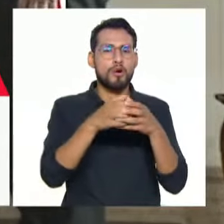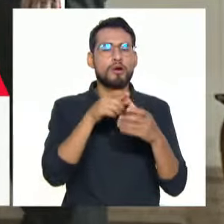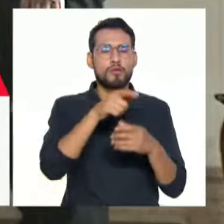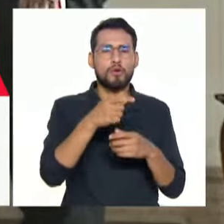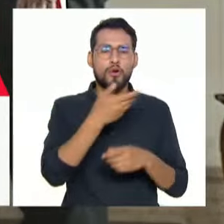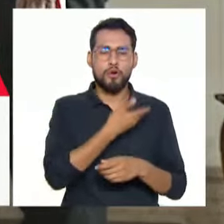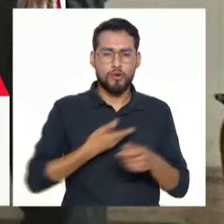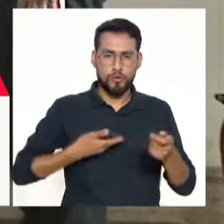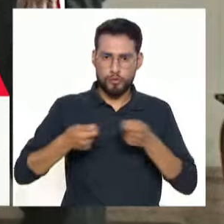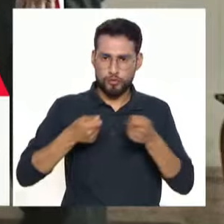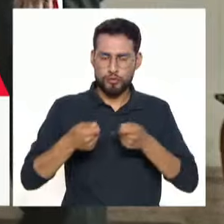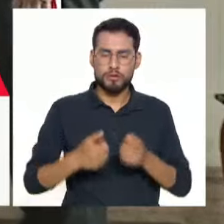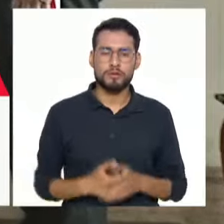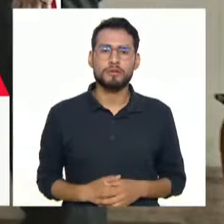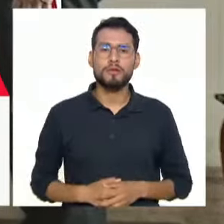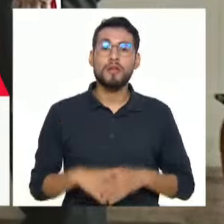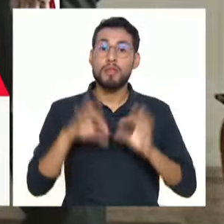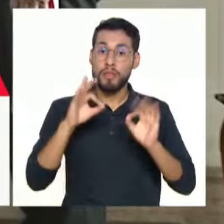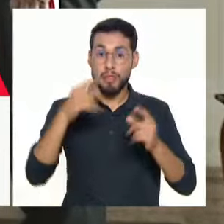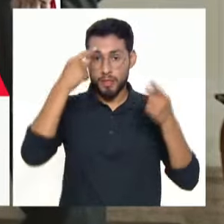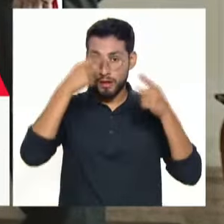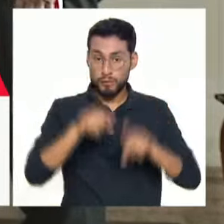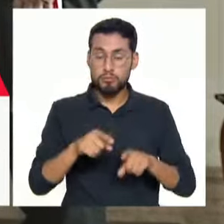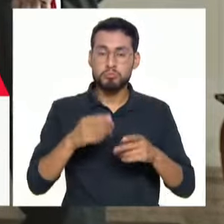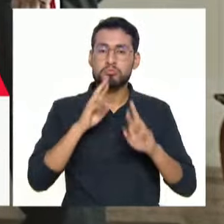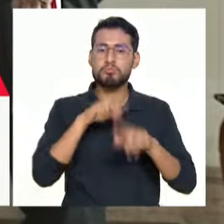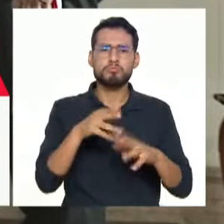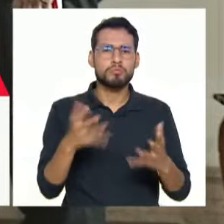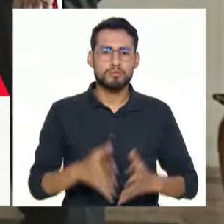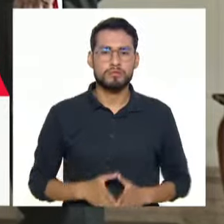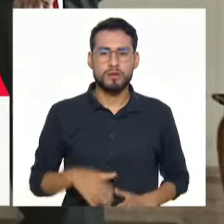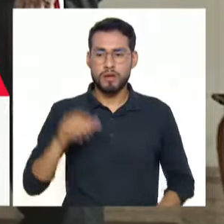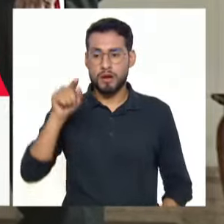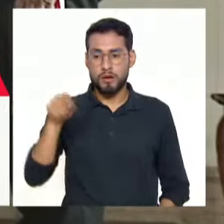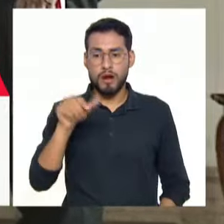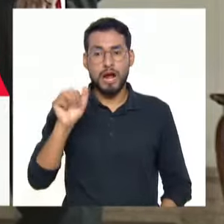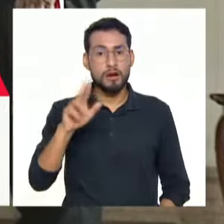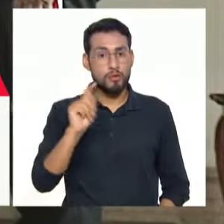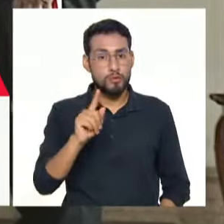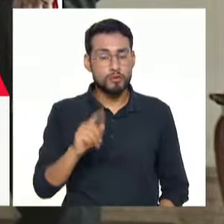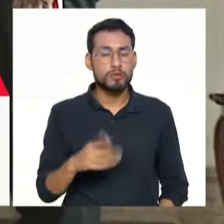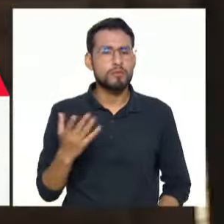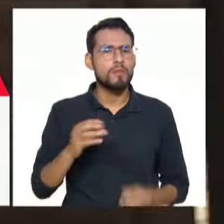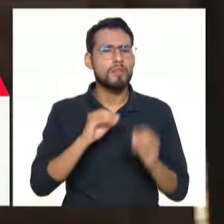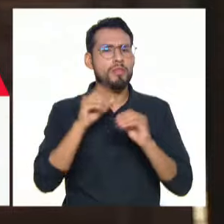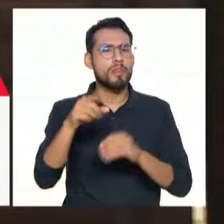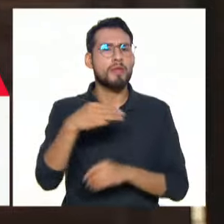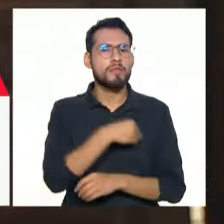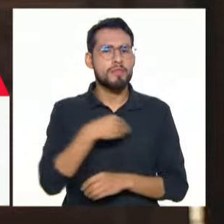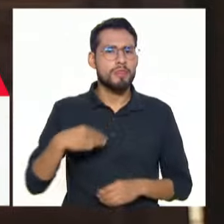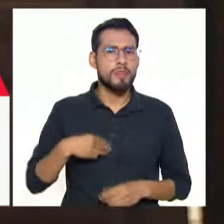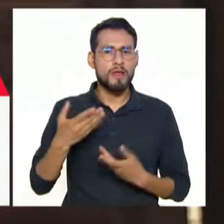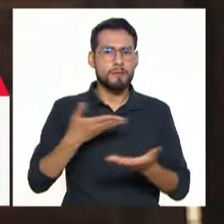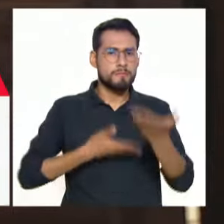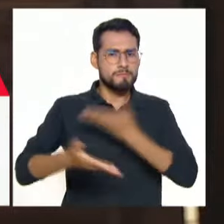del Poder Ejecutivo, y, estando al acordado, se resuelve. Artículo 1. Nombrar